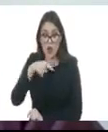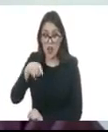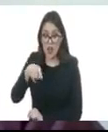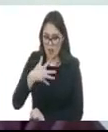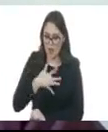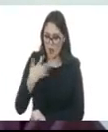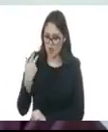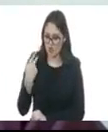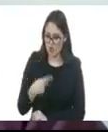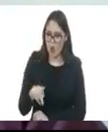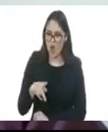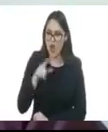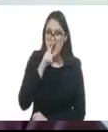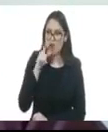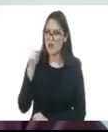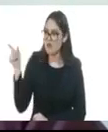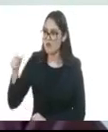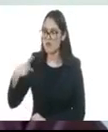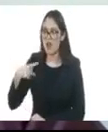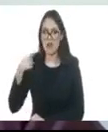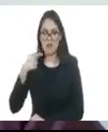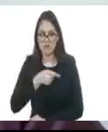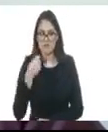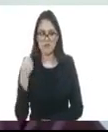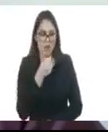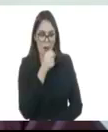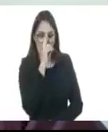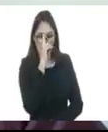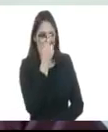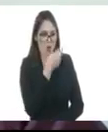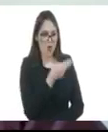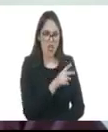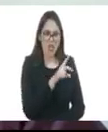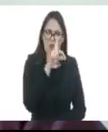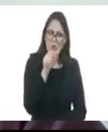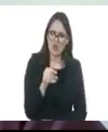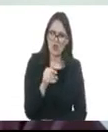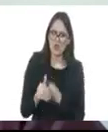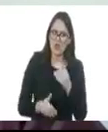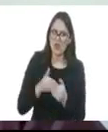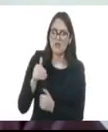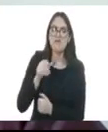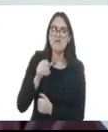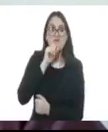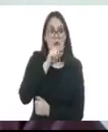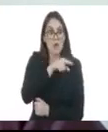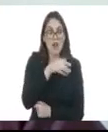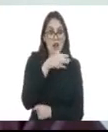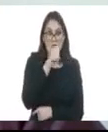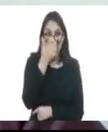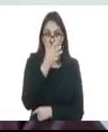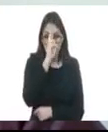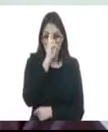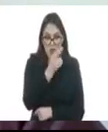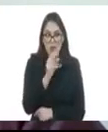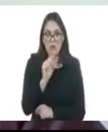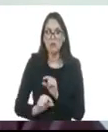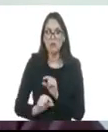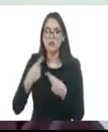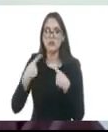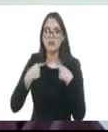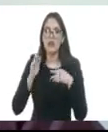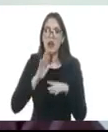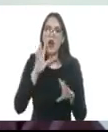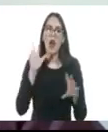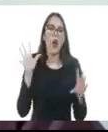propia lengua, y luego fue un tema en el que por eso mismo se dejó de utilizar, ya no era necesario para